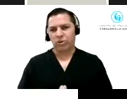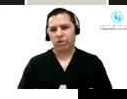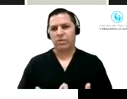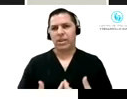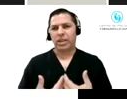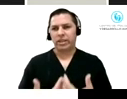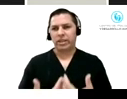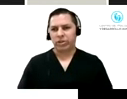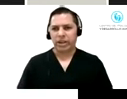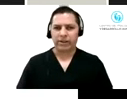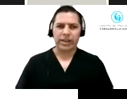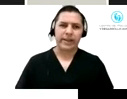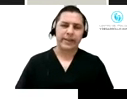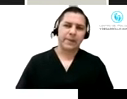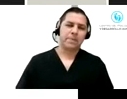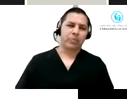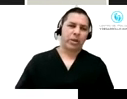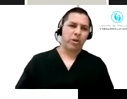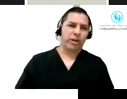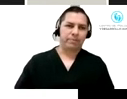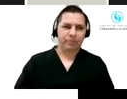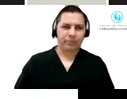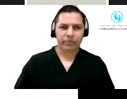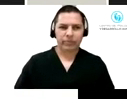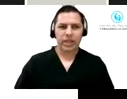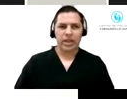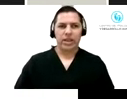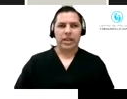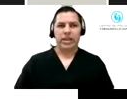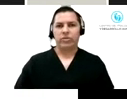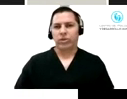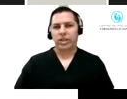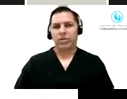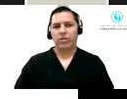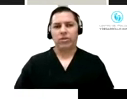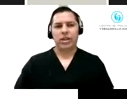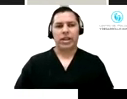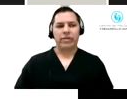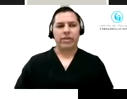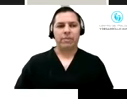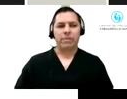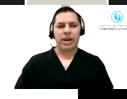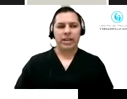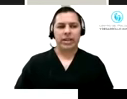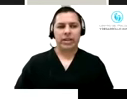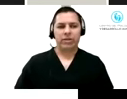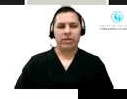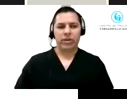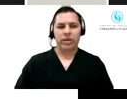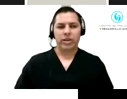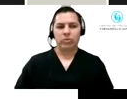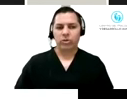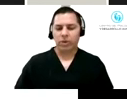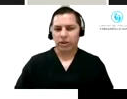conectar emocionalmente y desarrollar habilidades. Bueno, esto es algo que a nivel